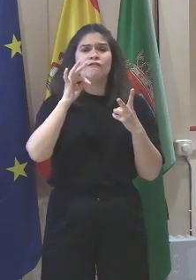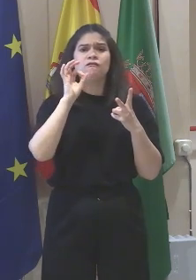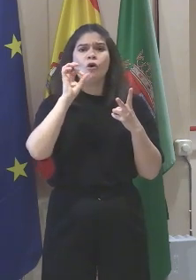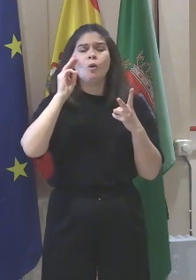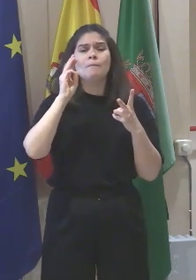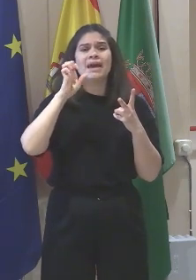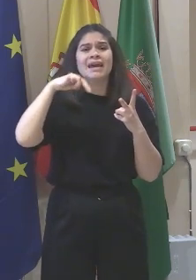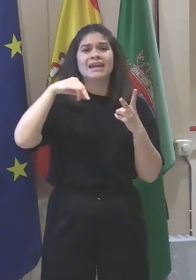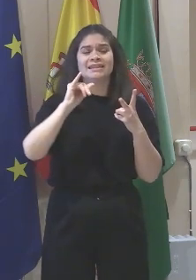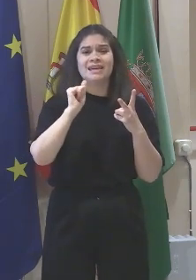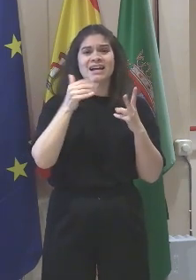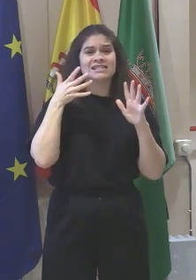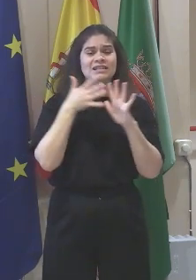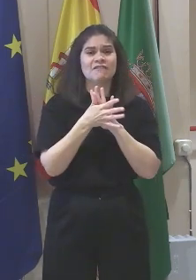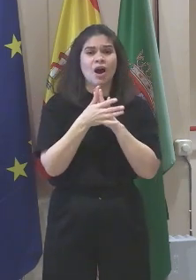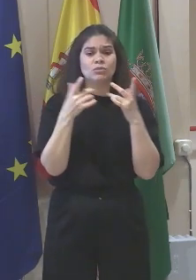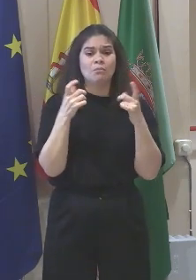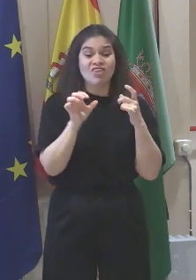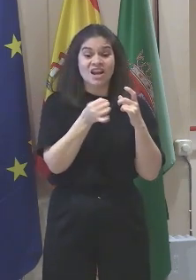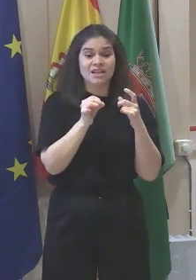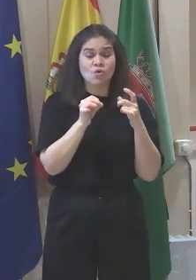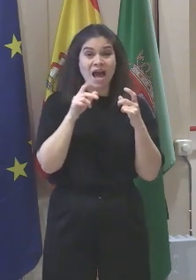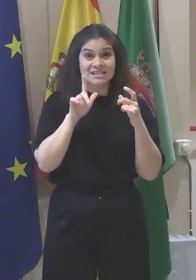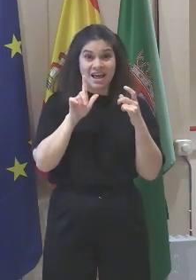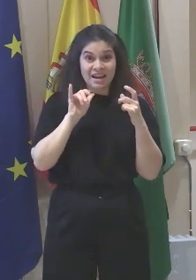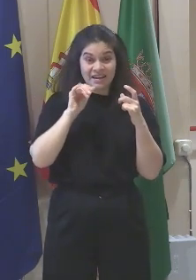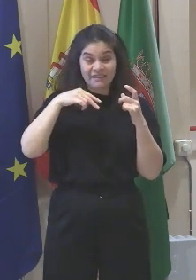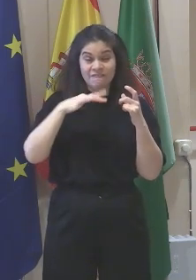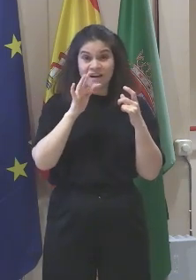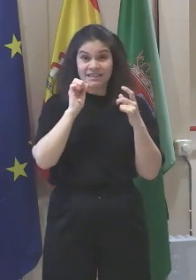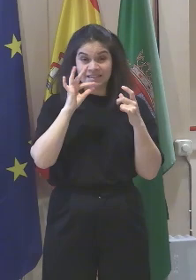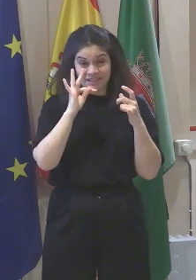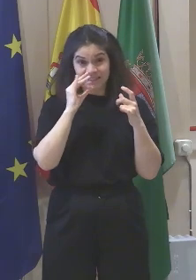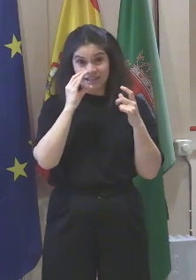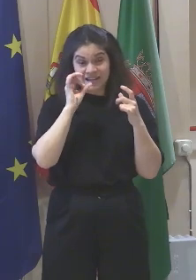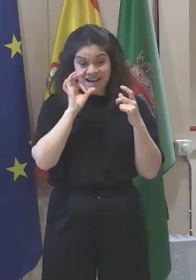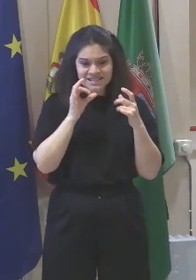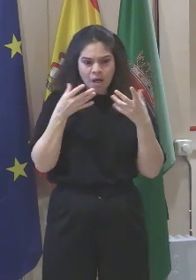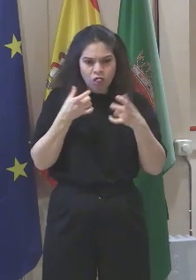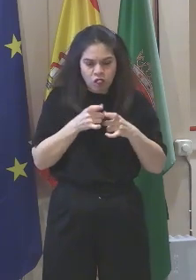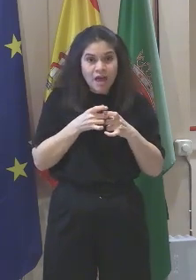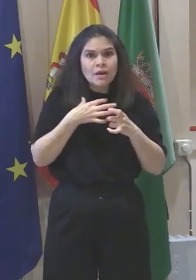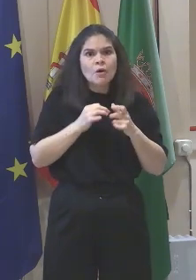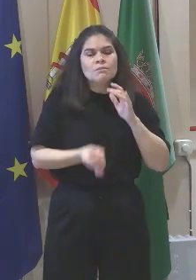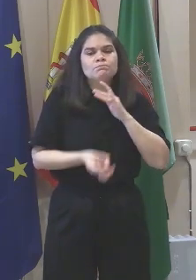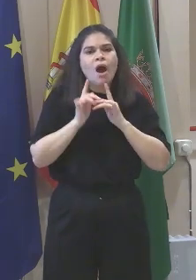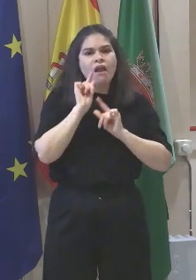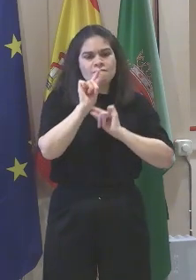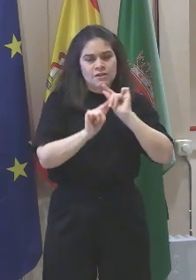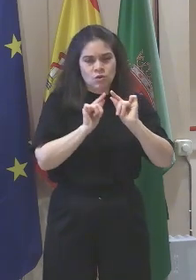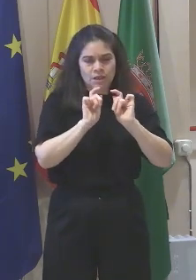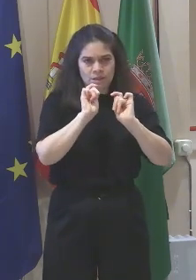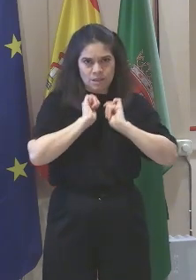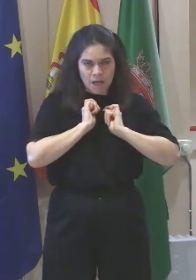una disminución de las células linfáticas que pueden predisponer potencialmente a infecciones. Todo